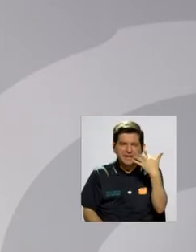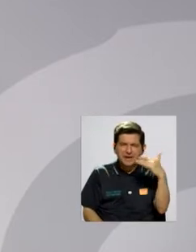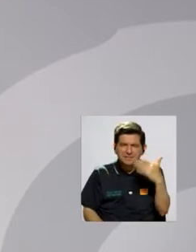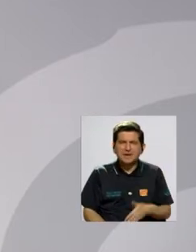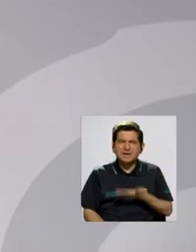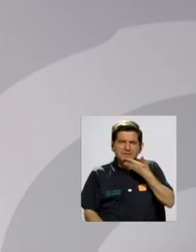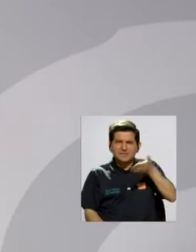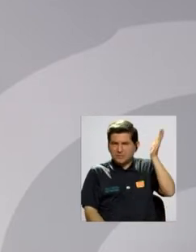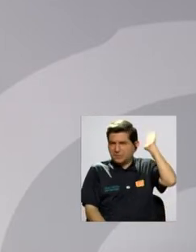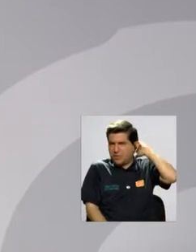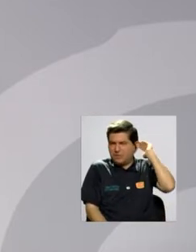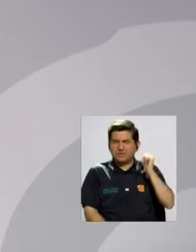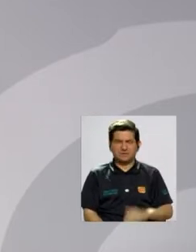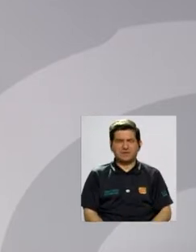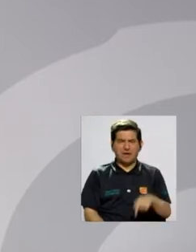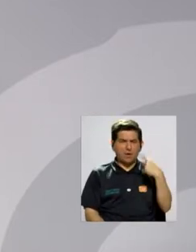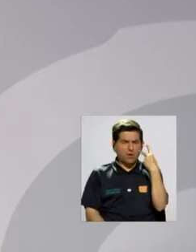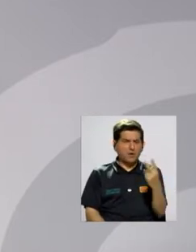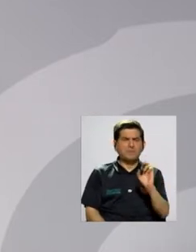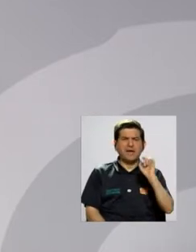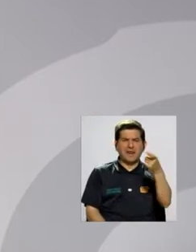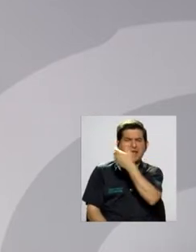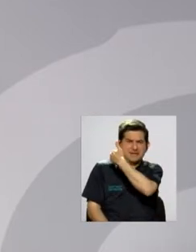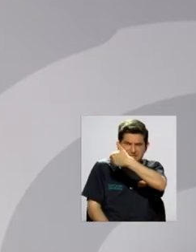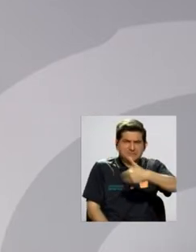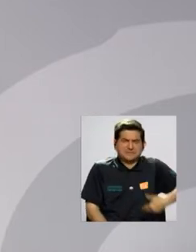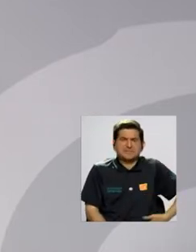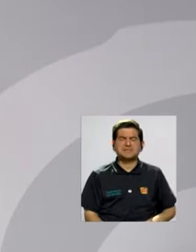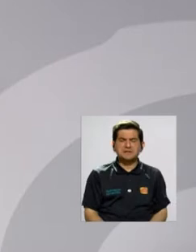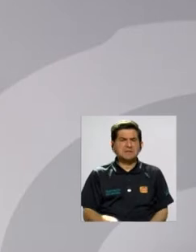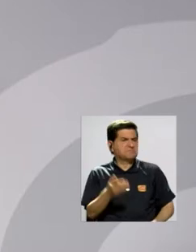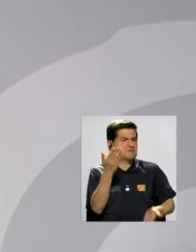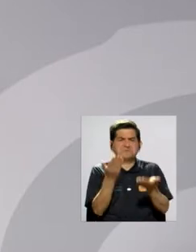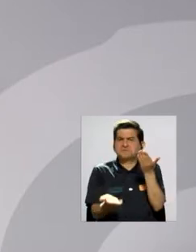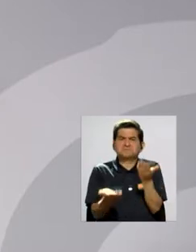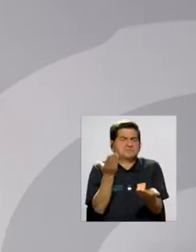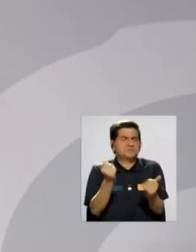cuenta cómo muchos expresidentes ni siquiera